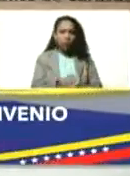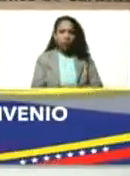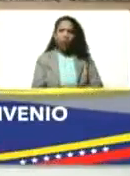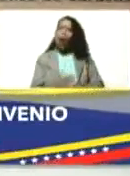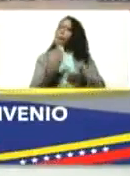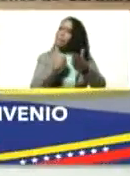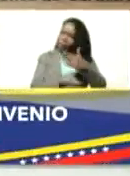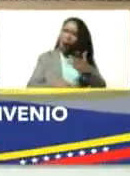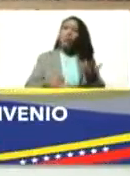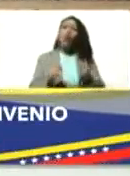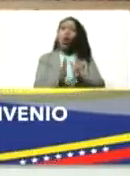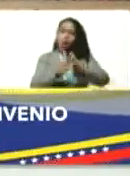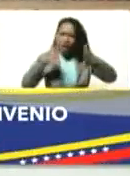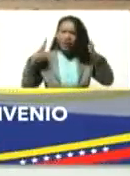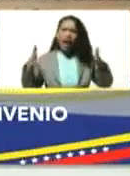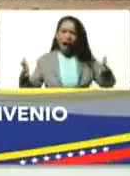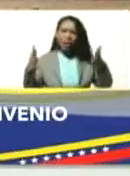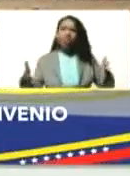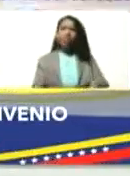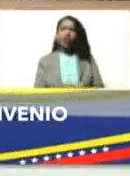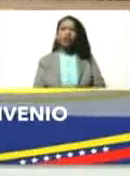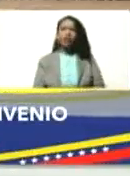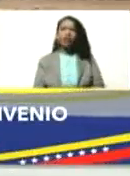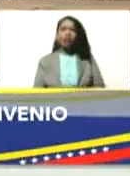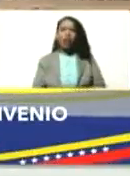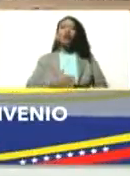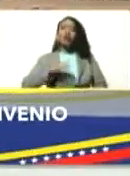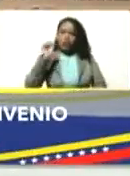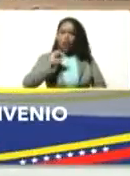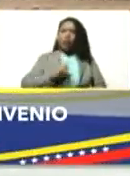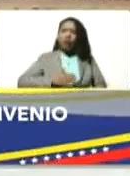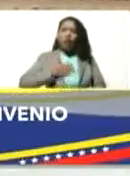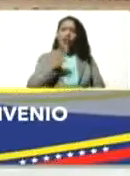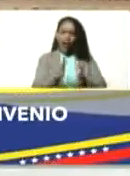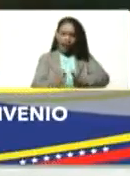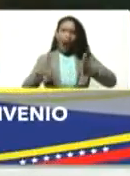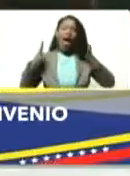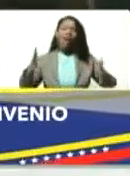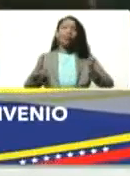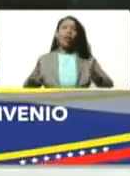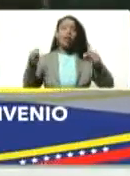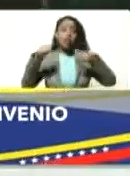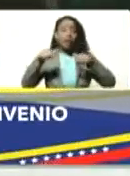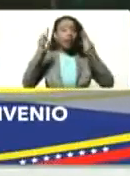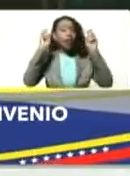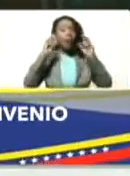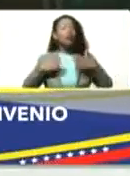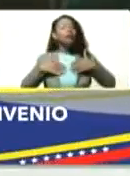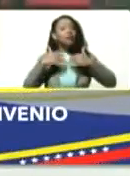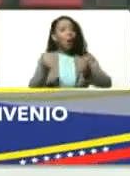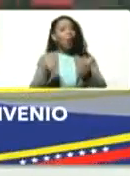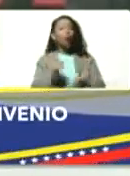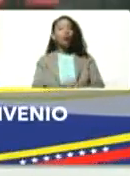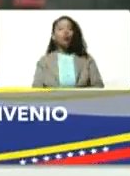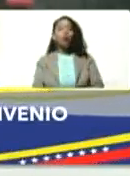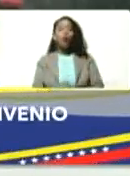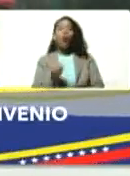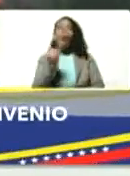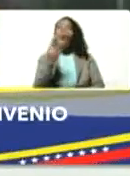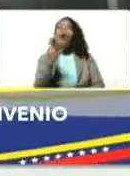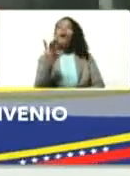Vamos a lo grande, chicos. Se puede lo grande. Y en este caso en salud,